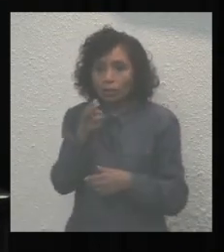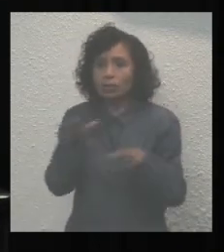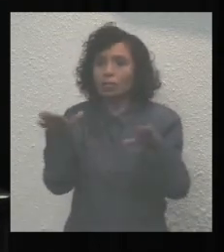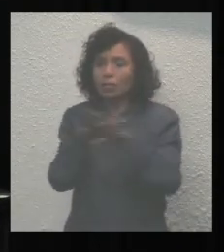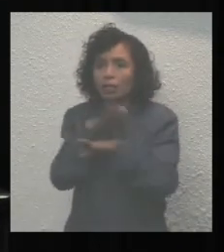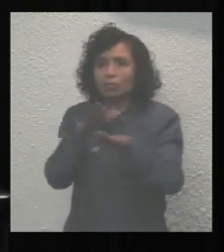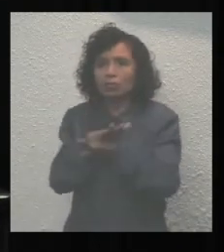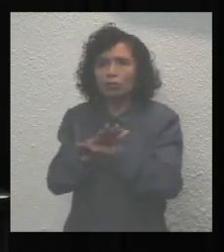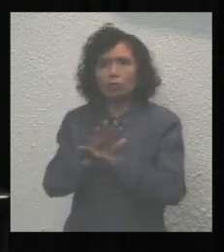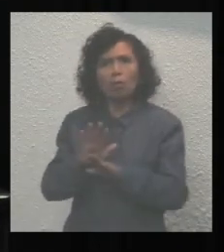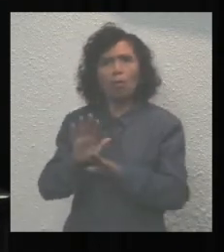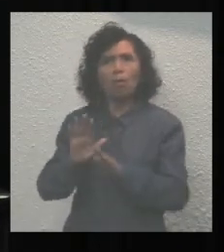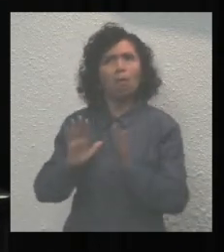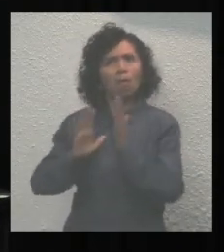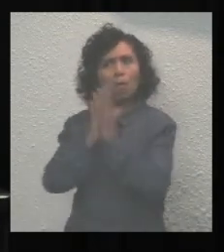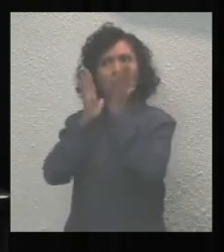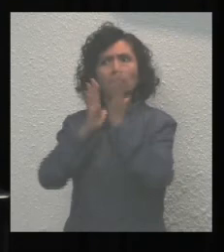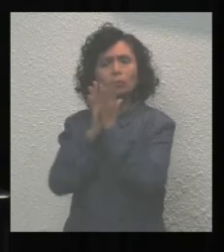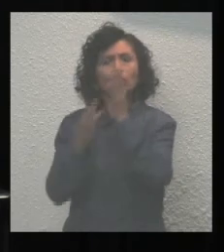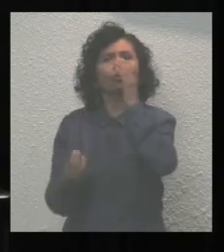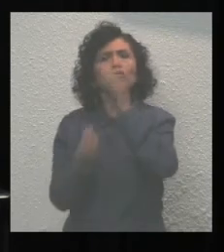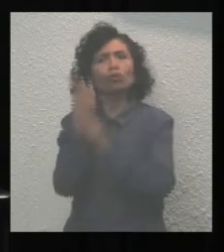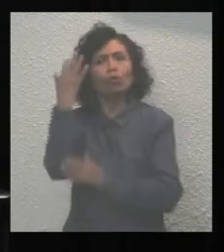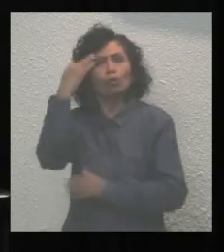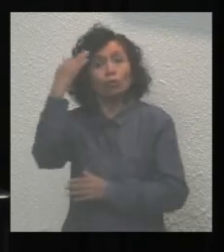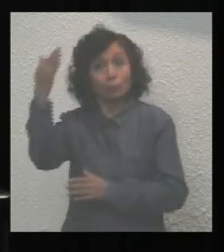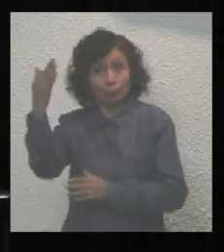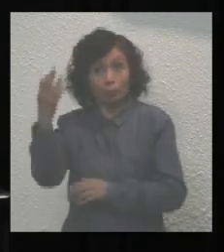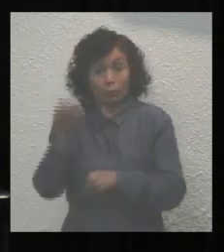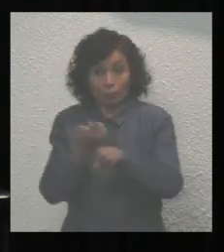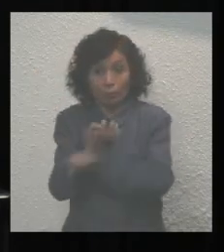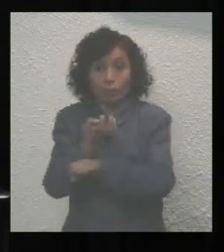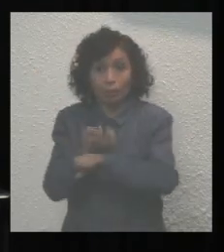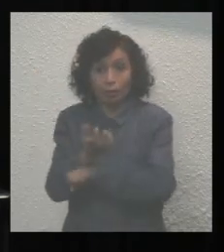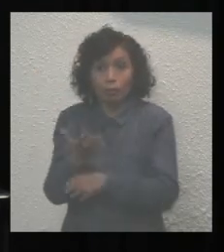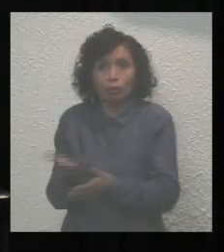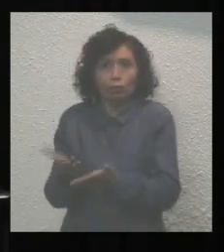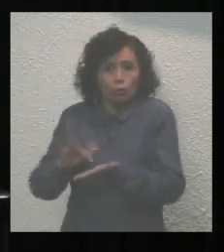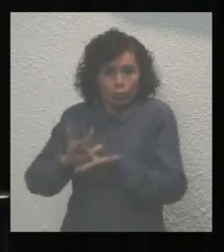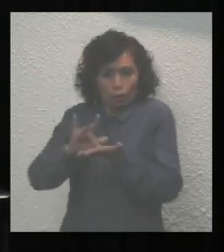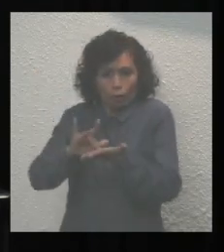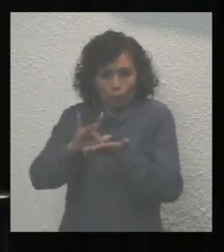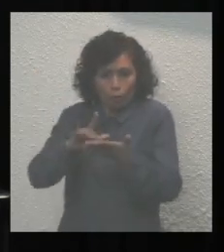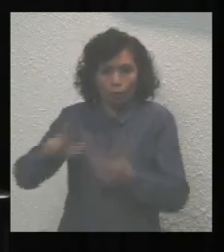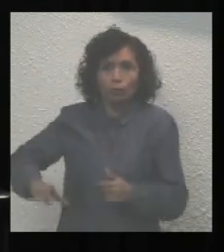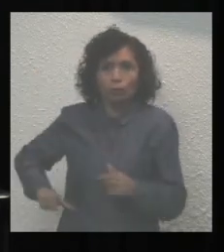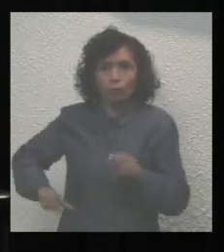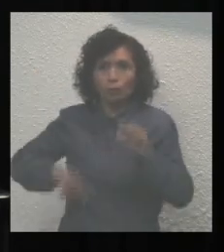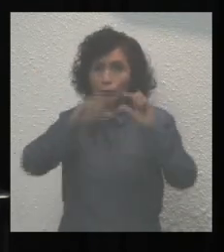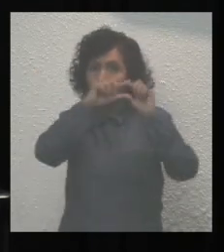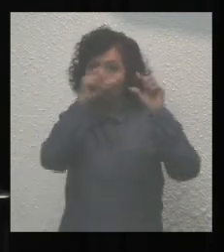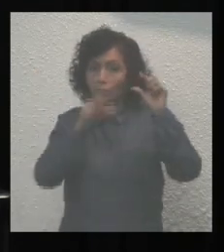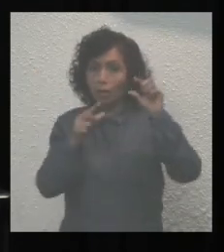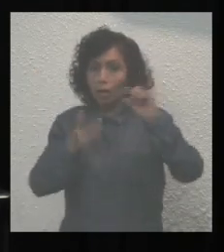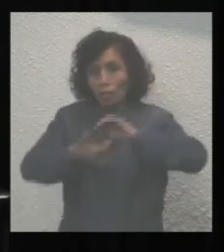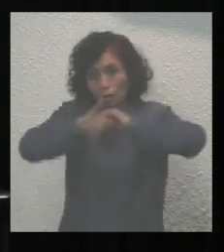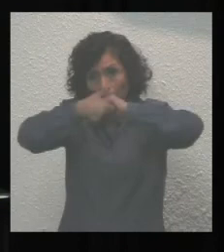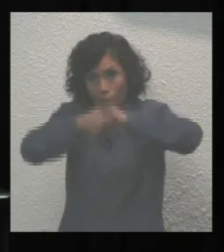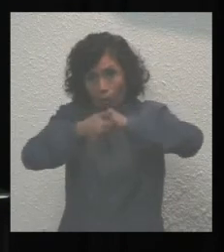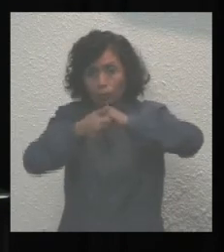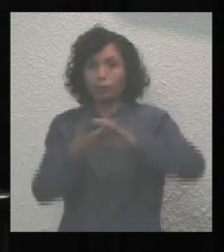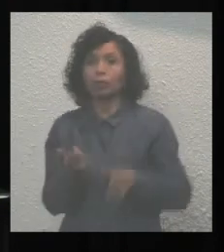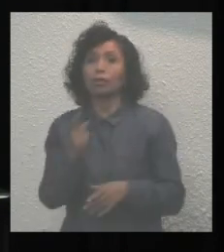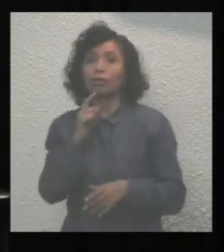partícipes del nuevo tiempo que le espera a nuestro estado y con el apoyo del gobierno federal de la mano al presidente de la